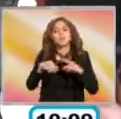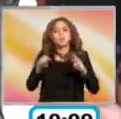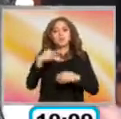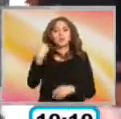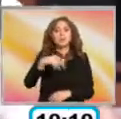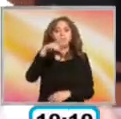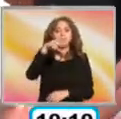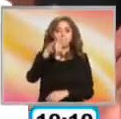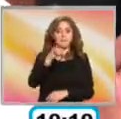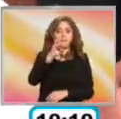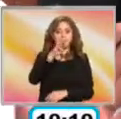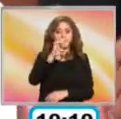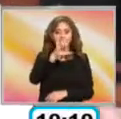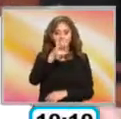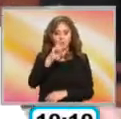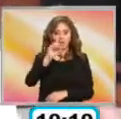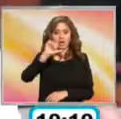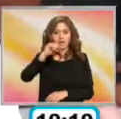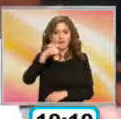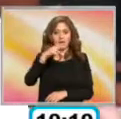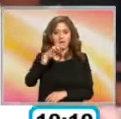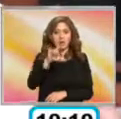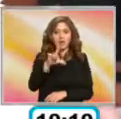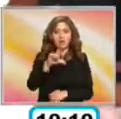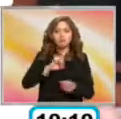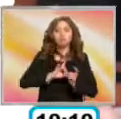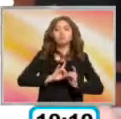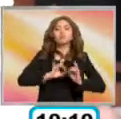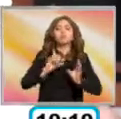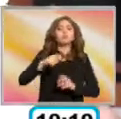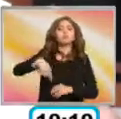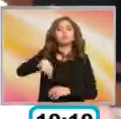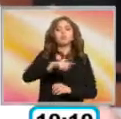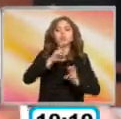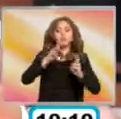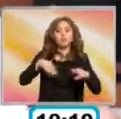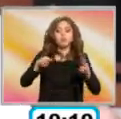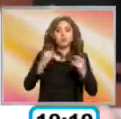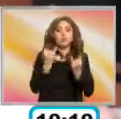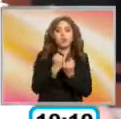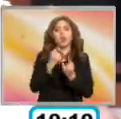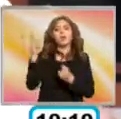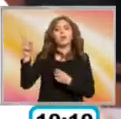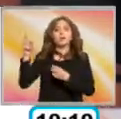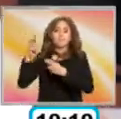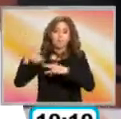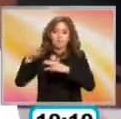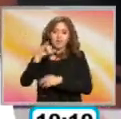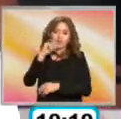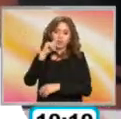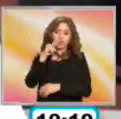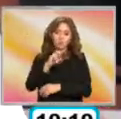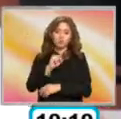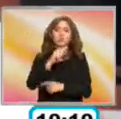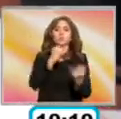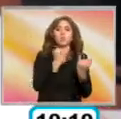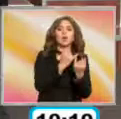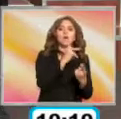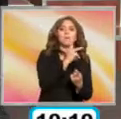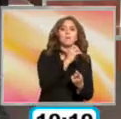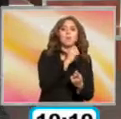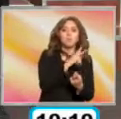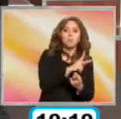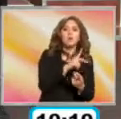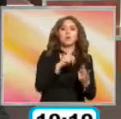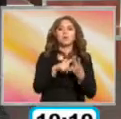Bello Ángel, de ahí para adelante pues cambió la historia, ¿no? Estuvimos en los primeros lugares de iTunes, en lo que es la música pop, ahí con Justin Bieber, con Rihanna, y